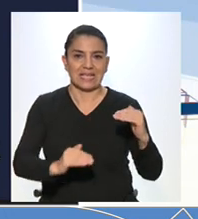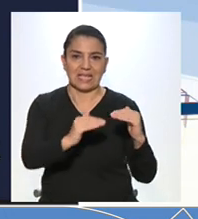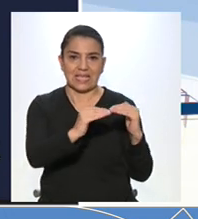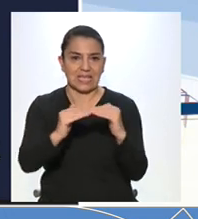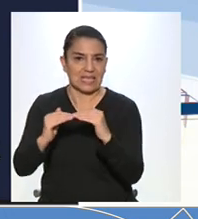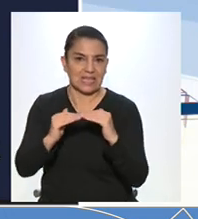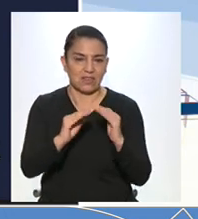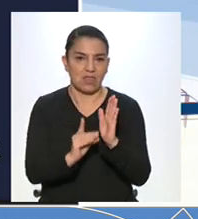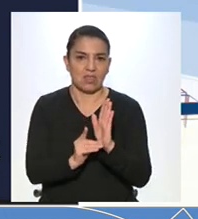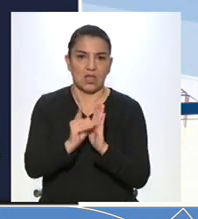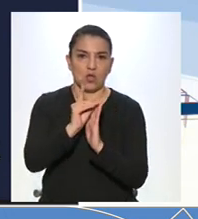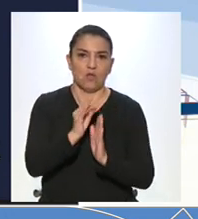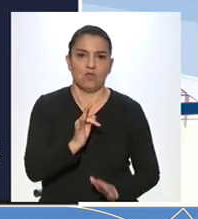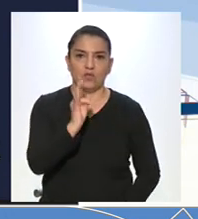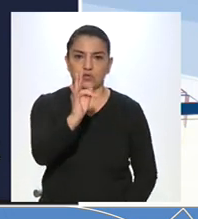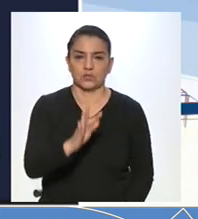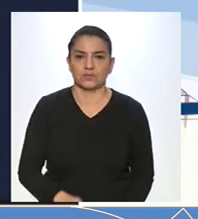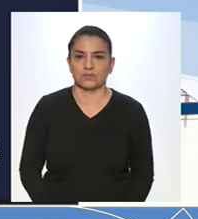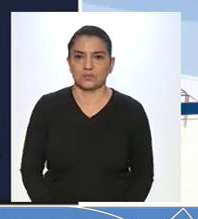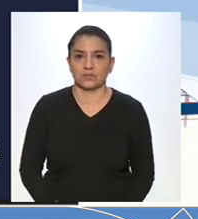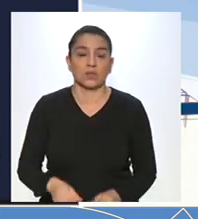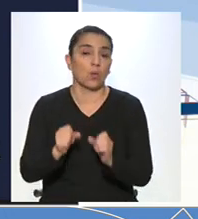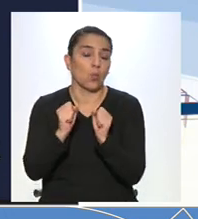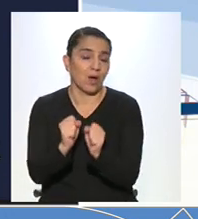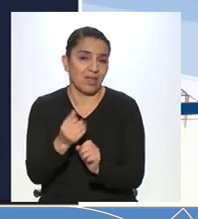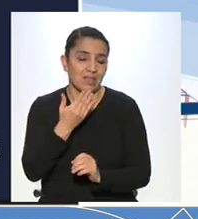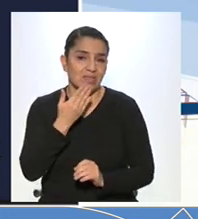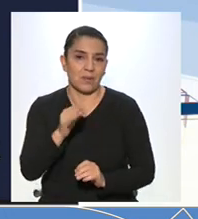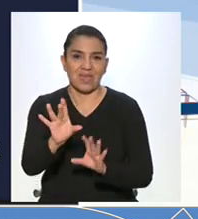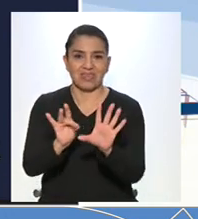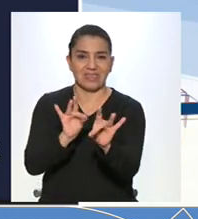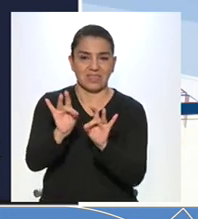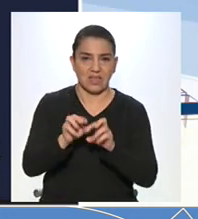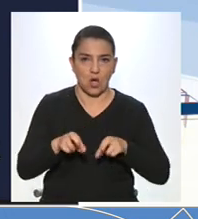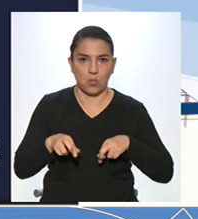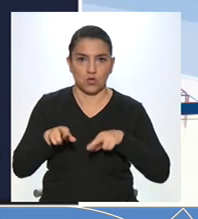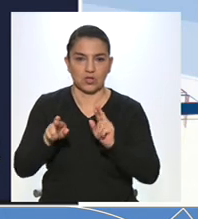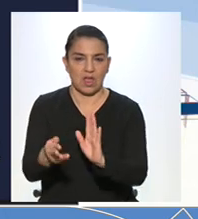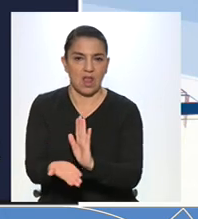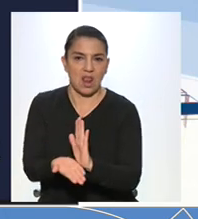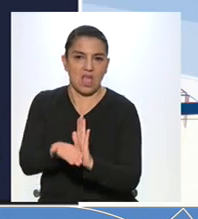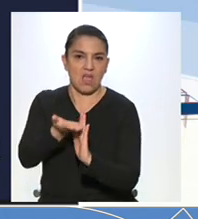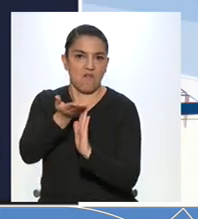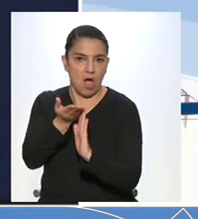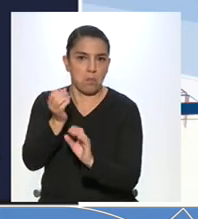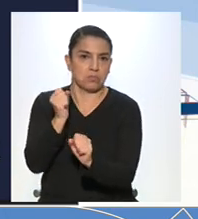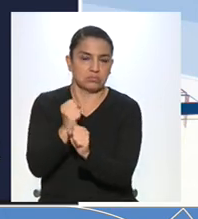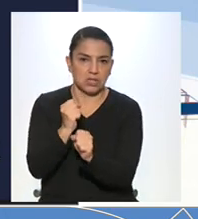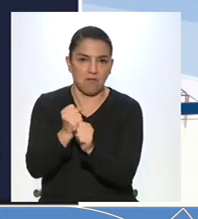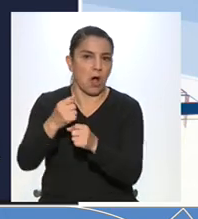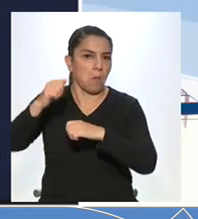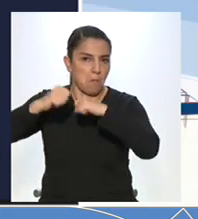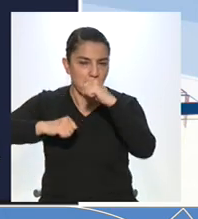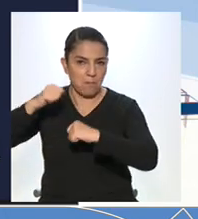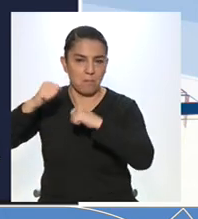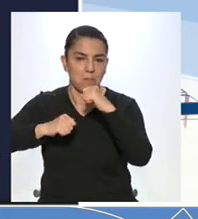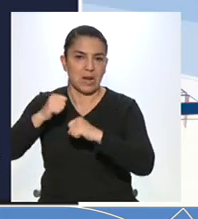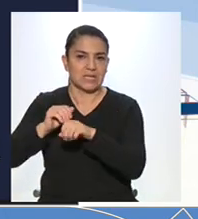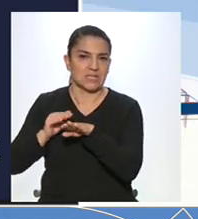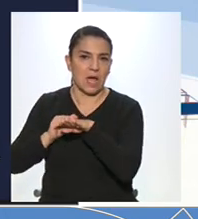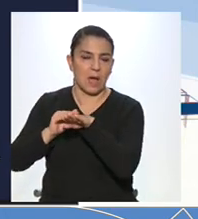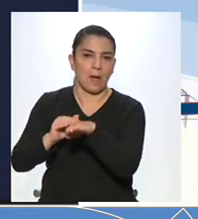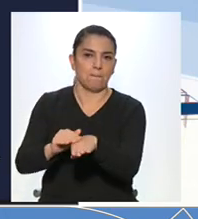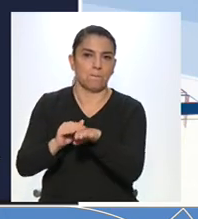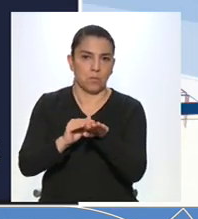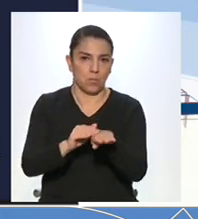el desarrollo futuro. Puede asimismo identificar oportunidades para elevar la productividad, apoyando el desarrollo de habilidades e inversiones en áreas que